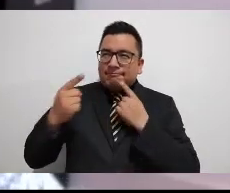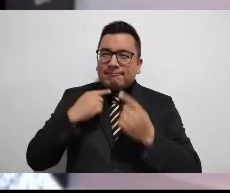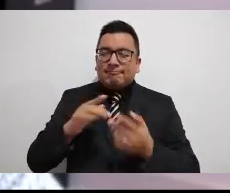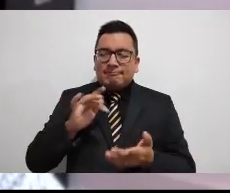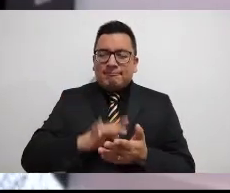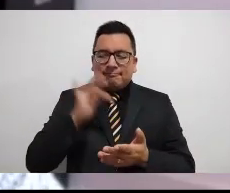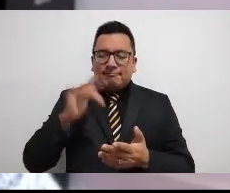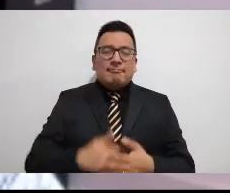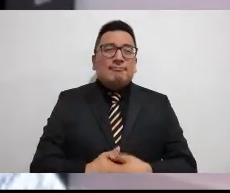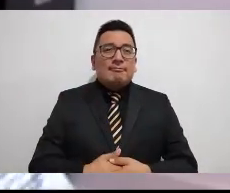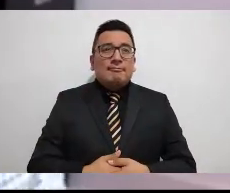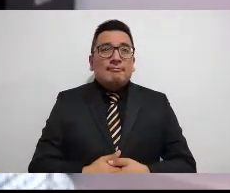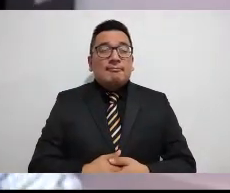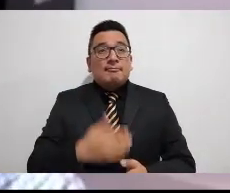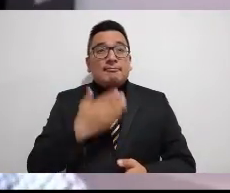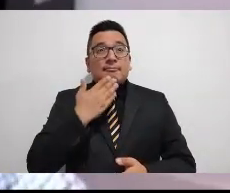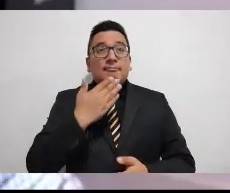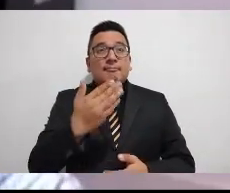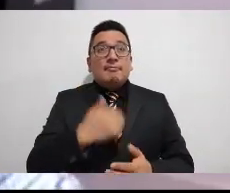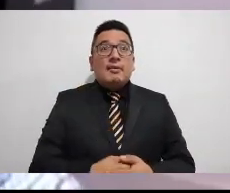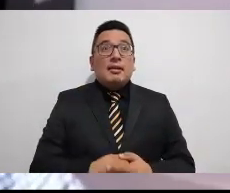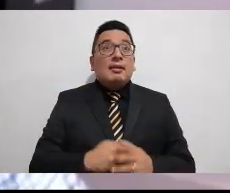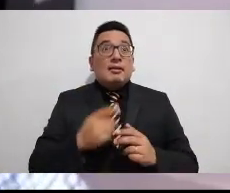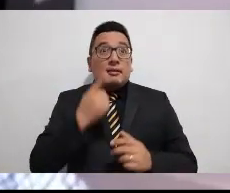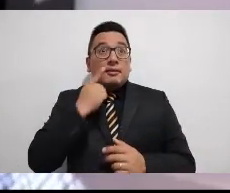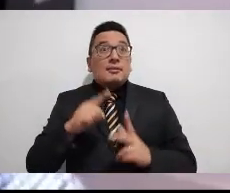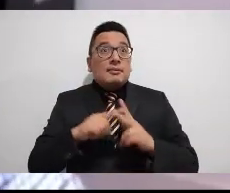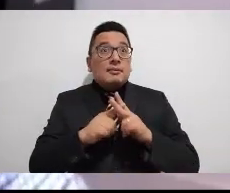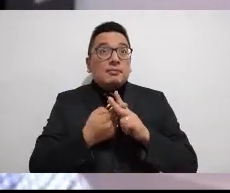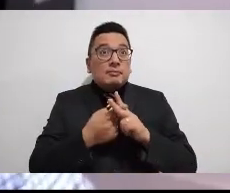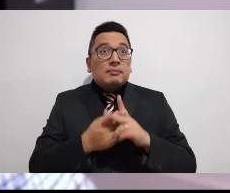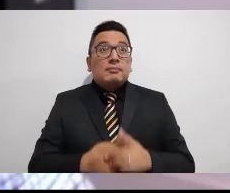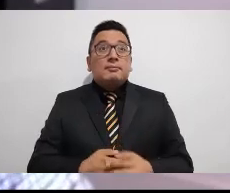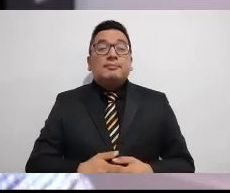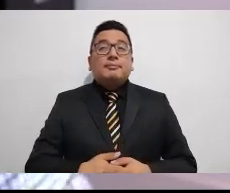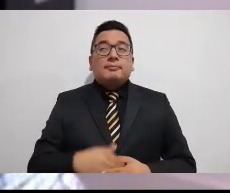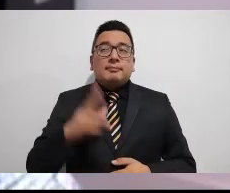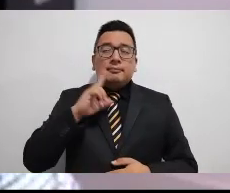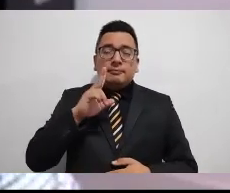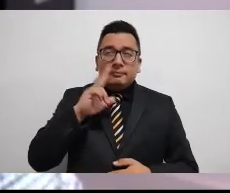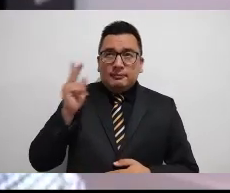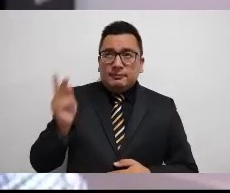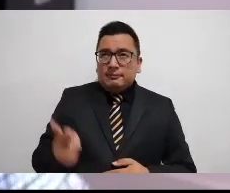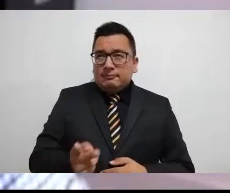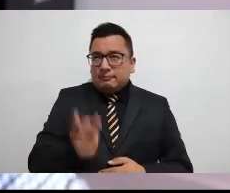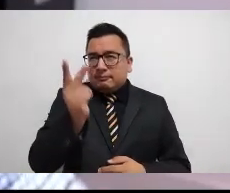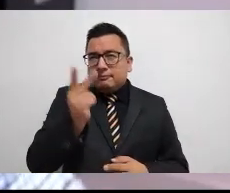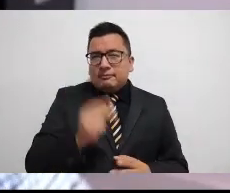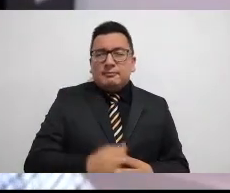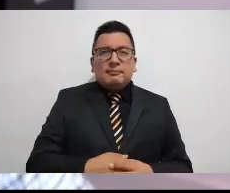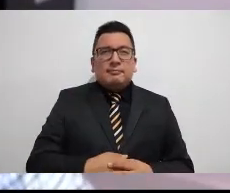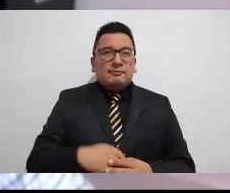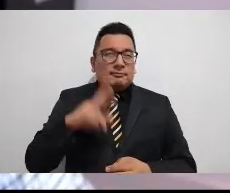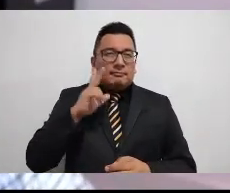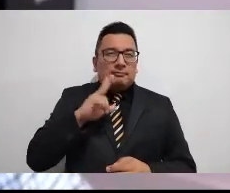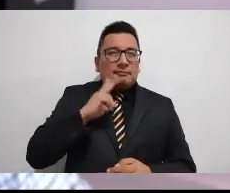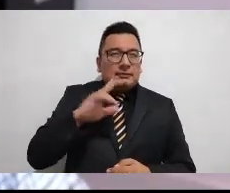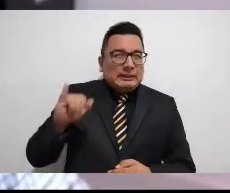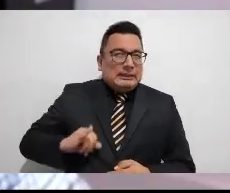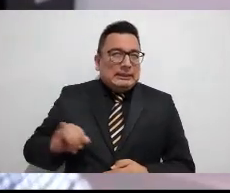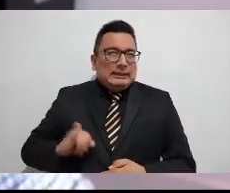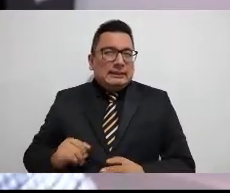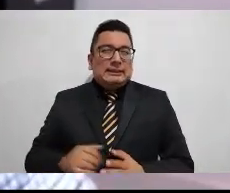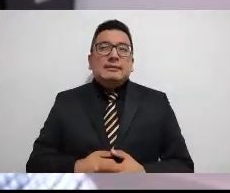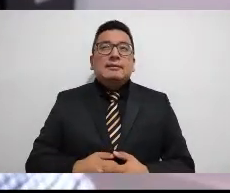por acompañarnos. Y pues bueno, comenzaría entonces preguntándote algo bastante